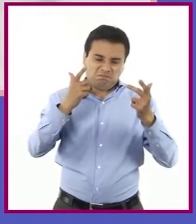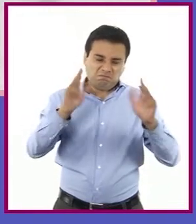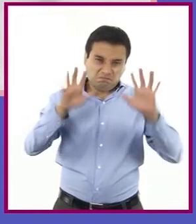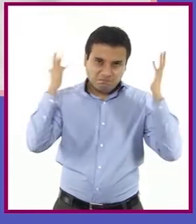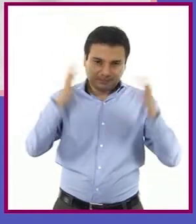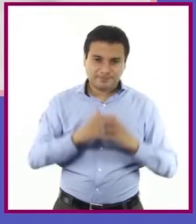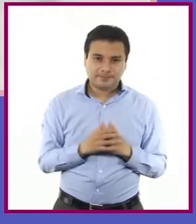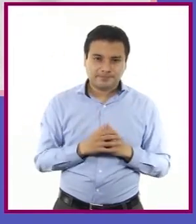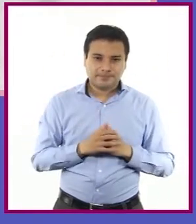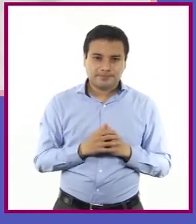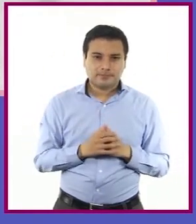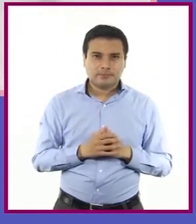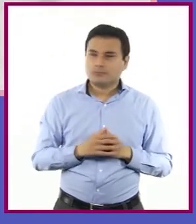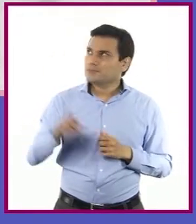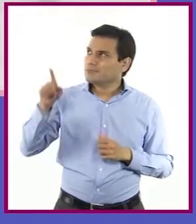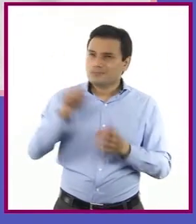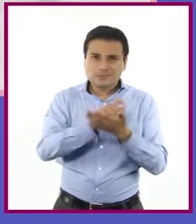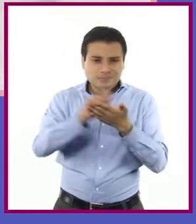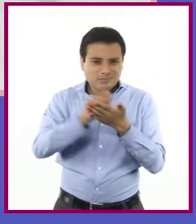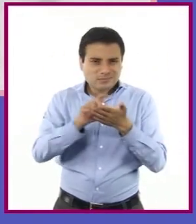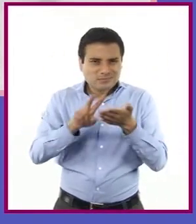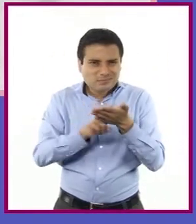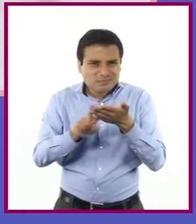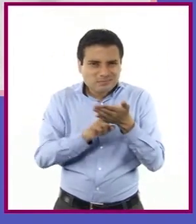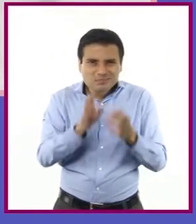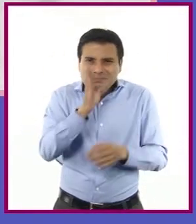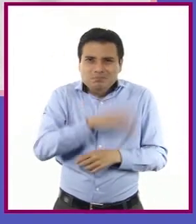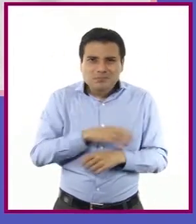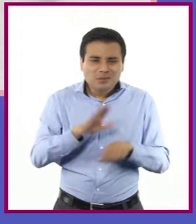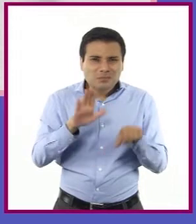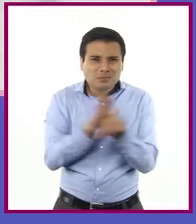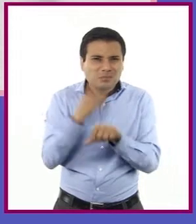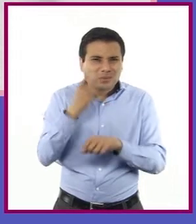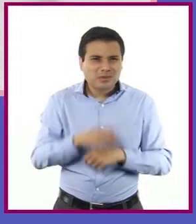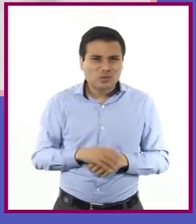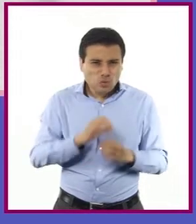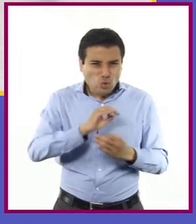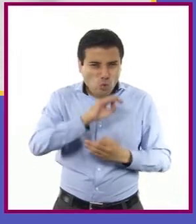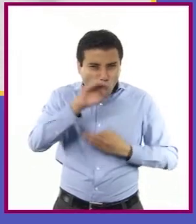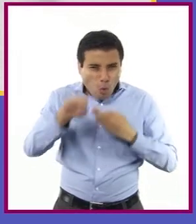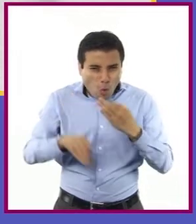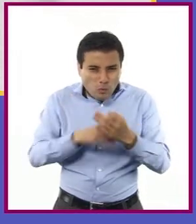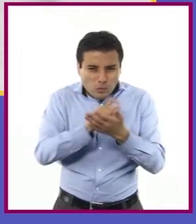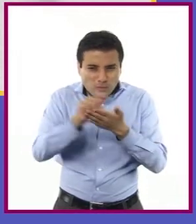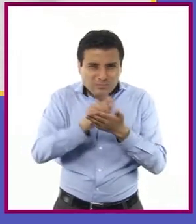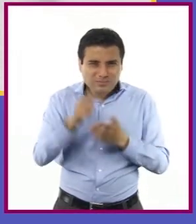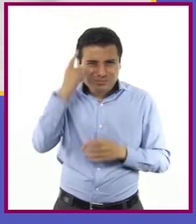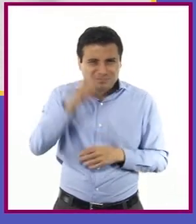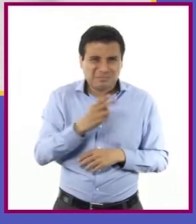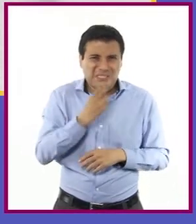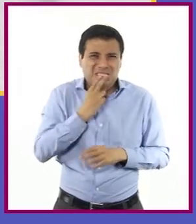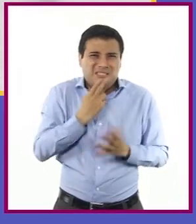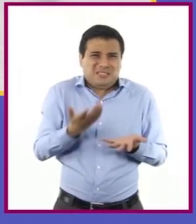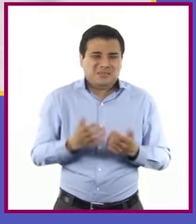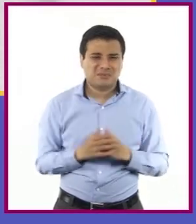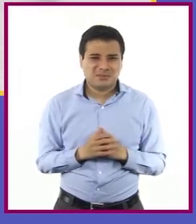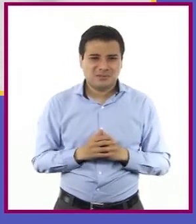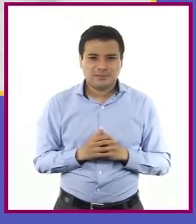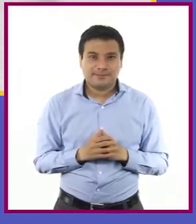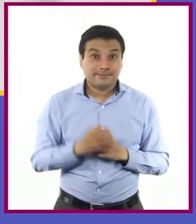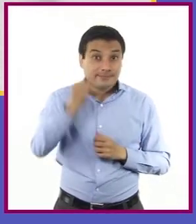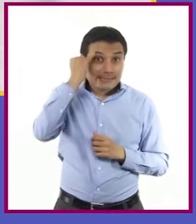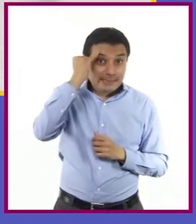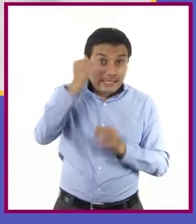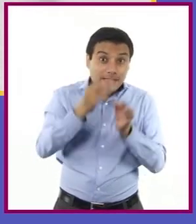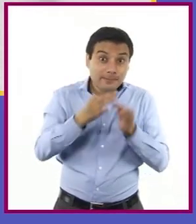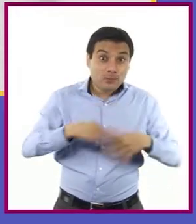subrayado en color verde es incorrecto, pues no tiene sentido subrayar todo. solo las ideas principales, como podemos observar